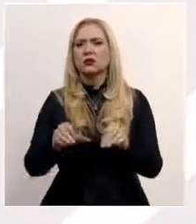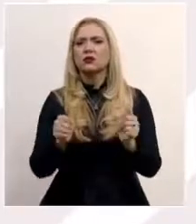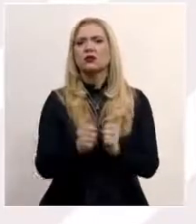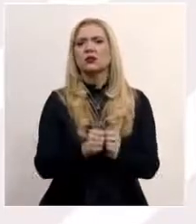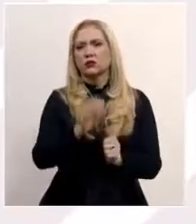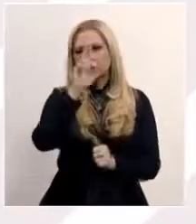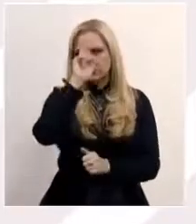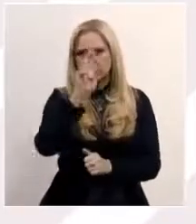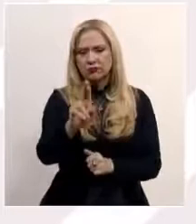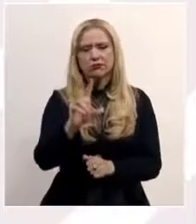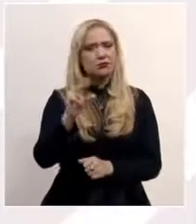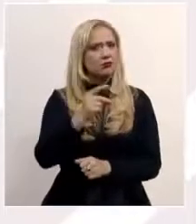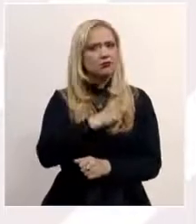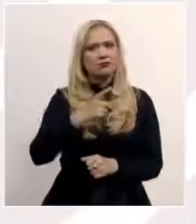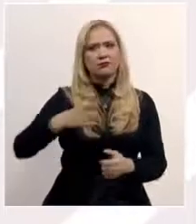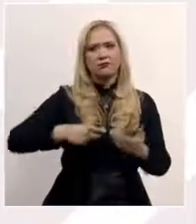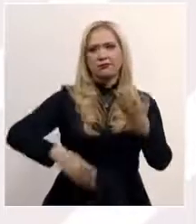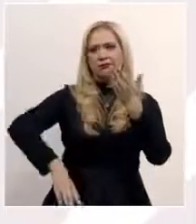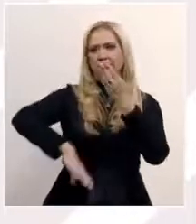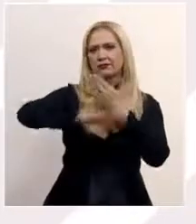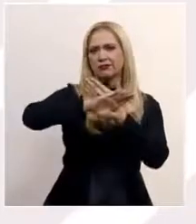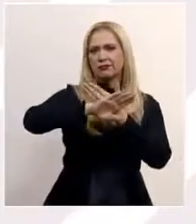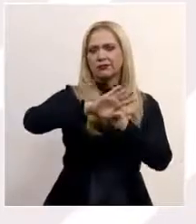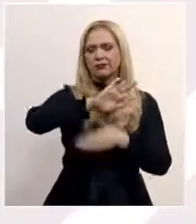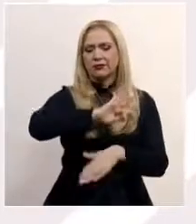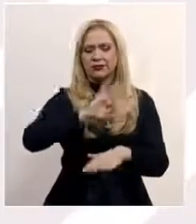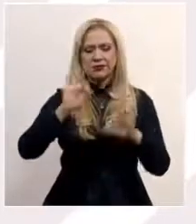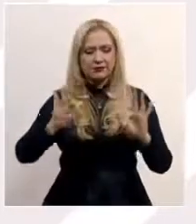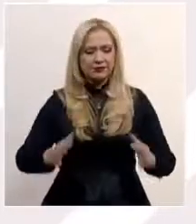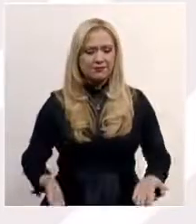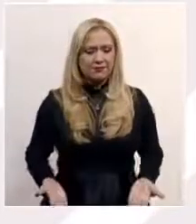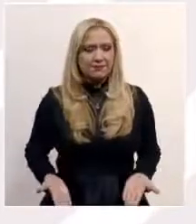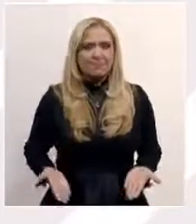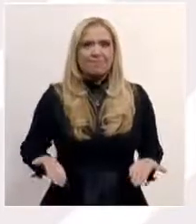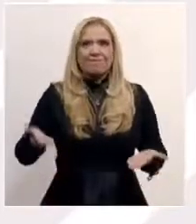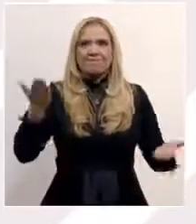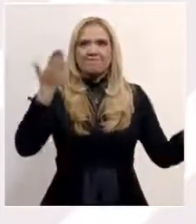libre de violencia y podamos desarrollarnos en plenitud, porque no